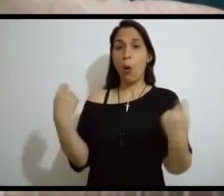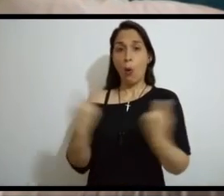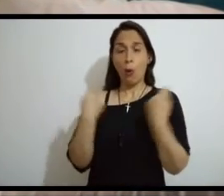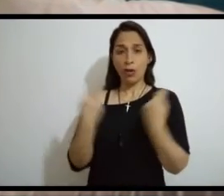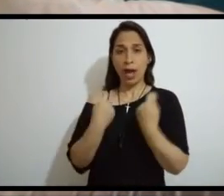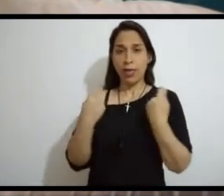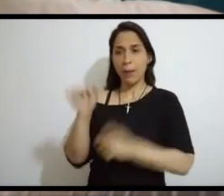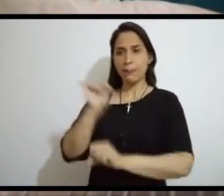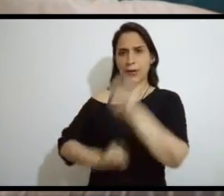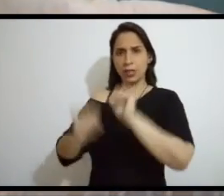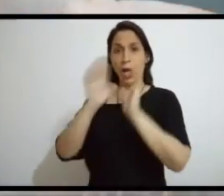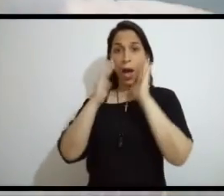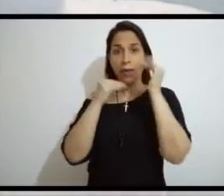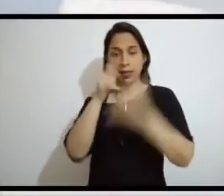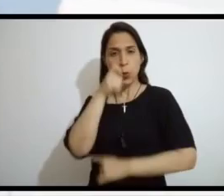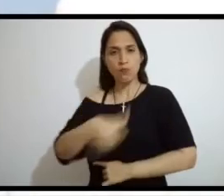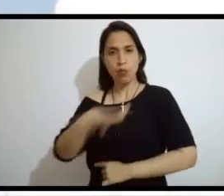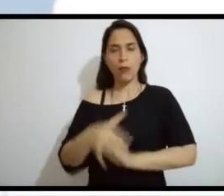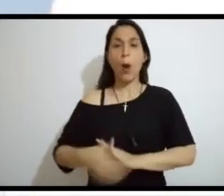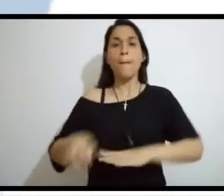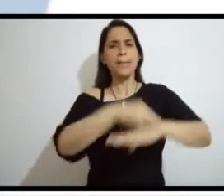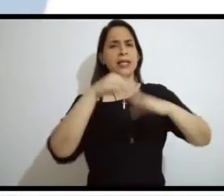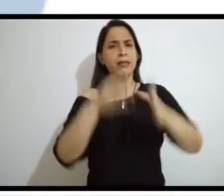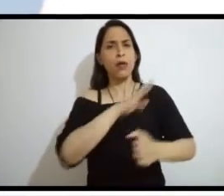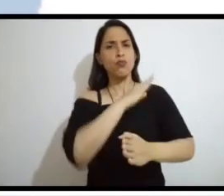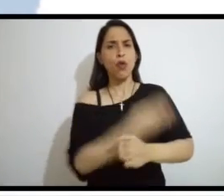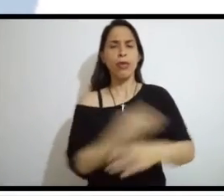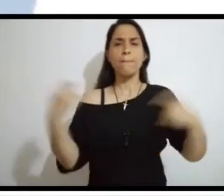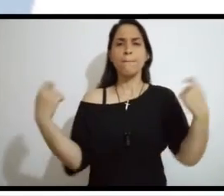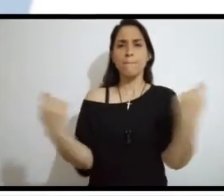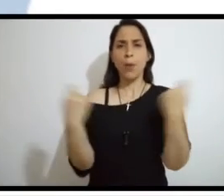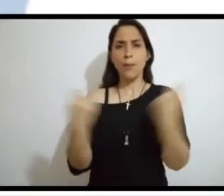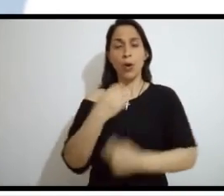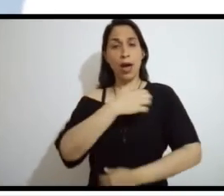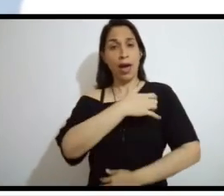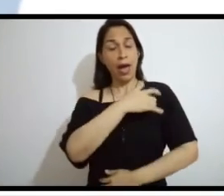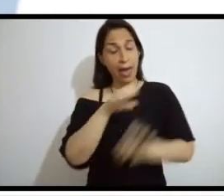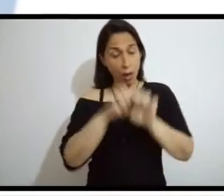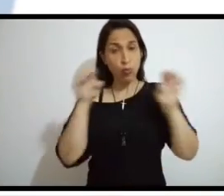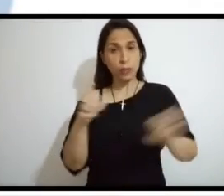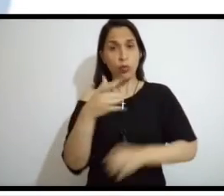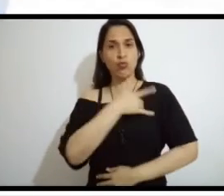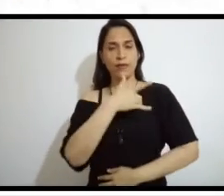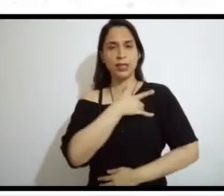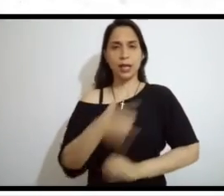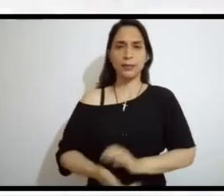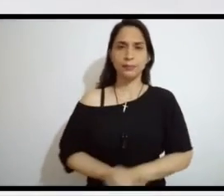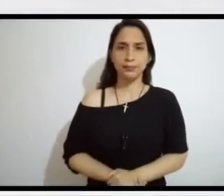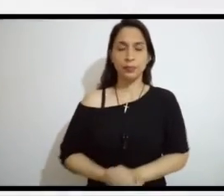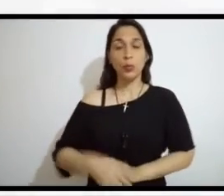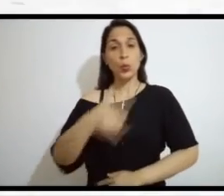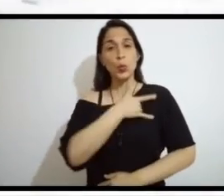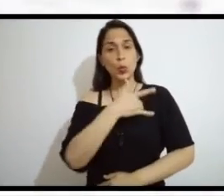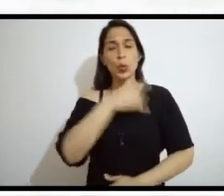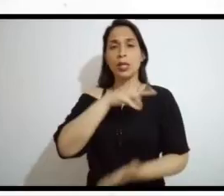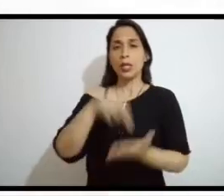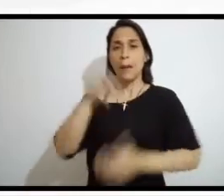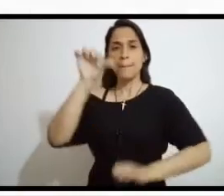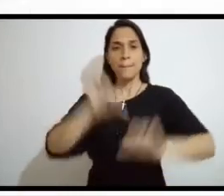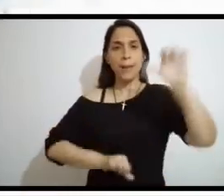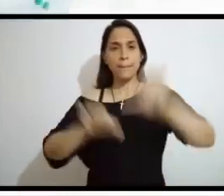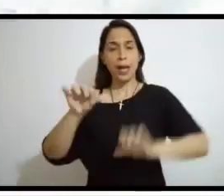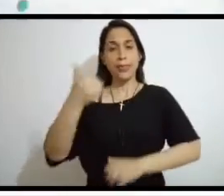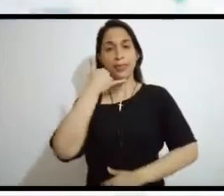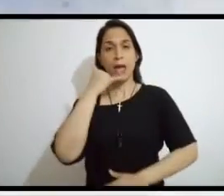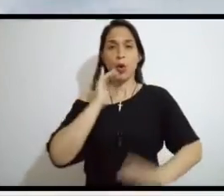de prevención y atención al público. Ministerio del Poder Popular para la Educación Universitaria. Universidad Nacional Experimental